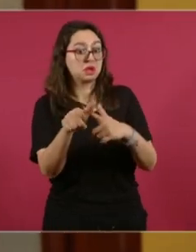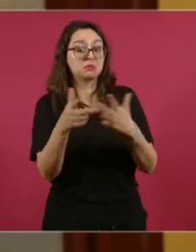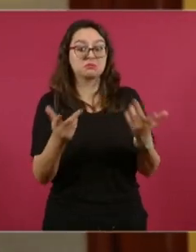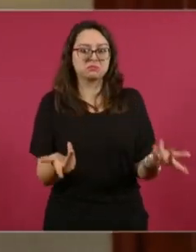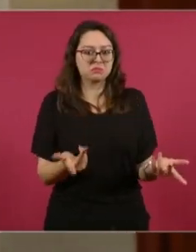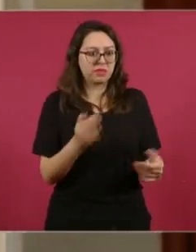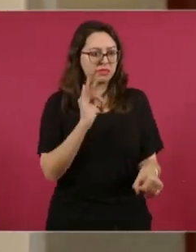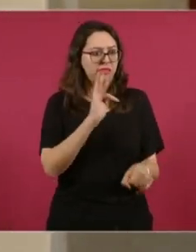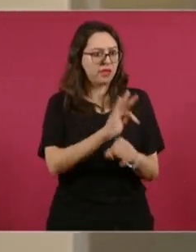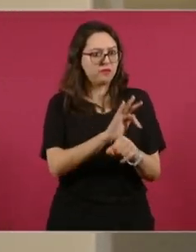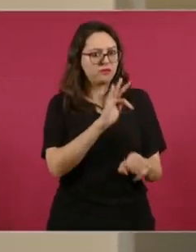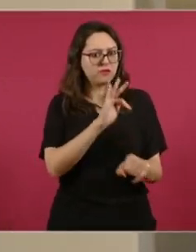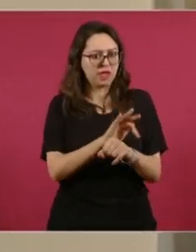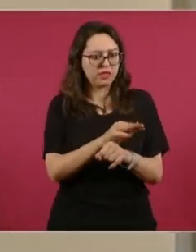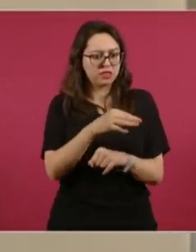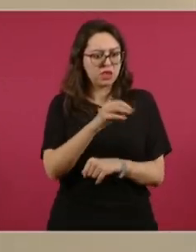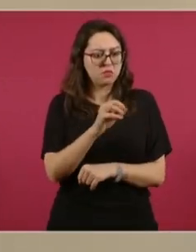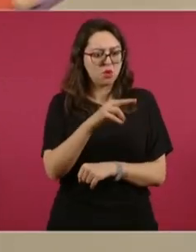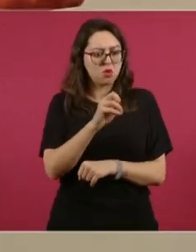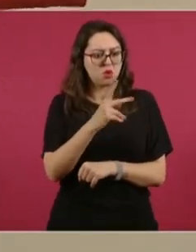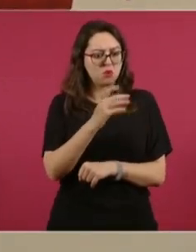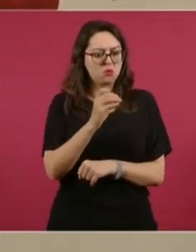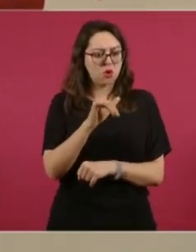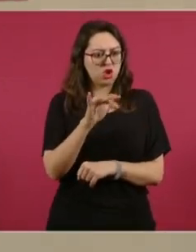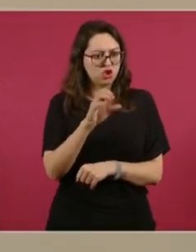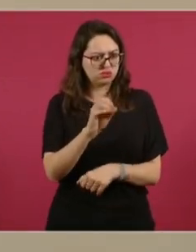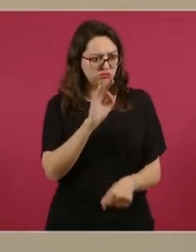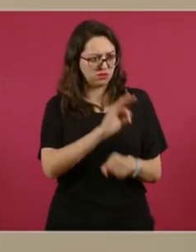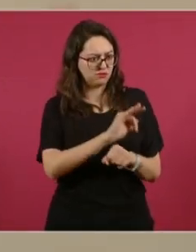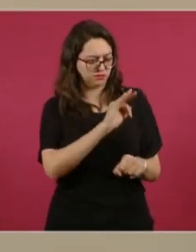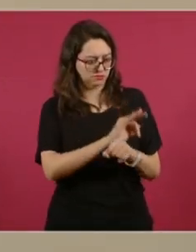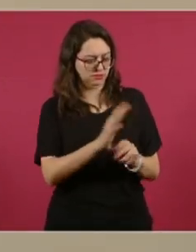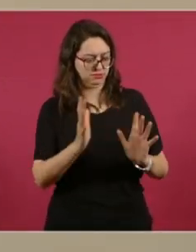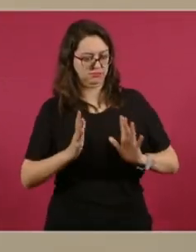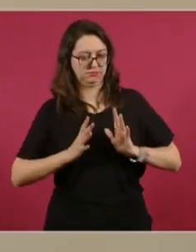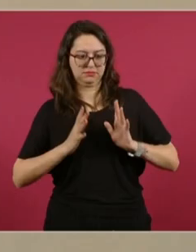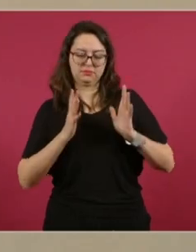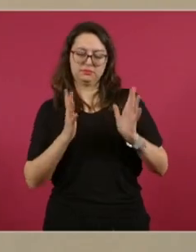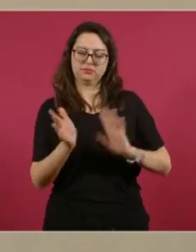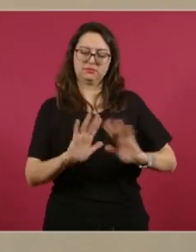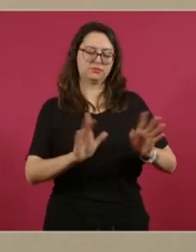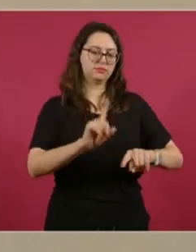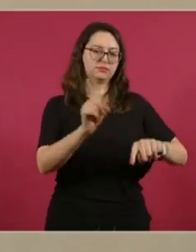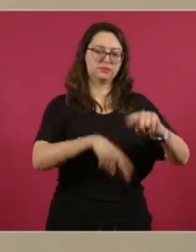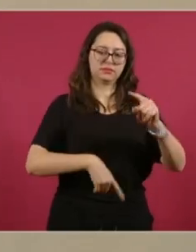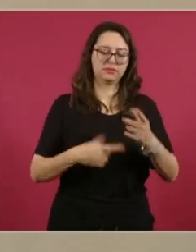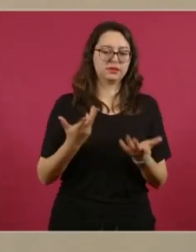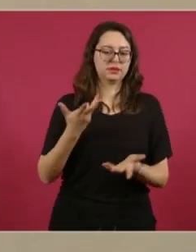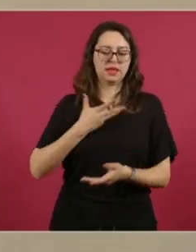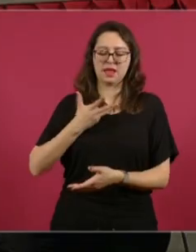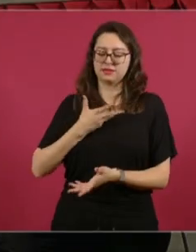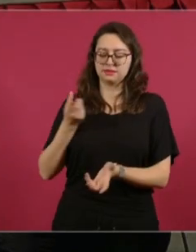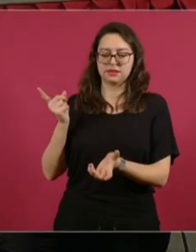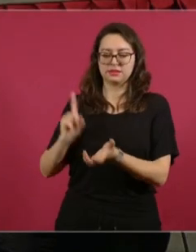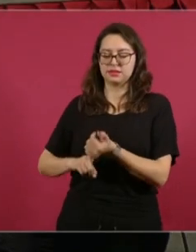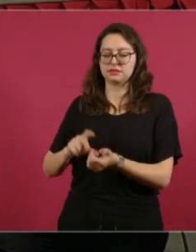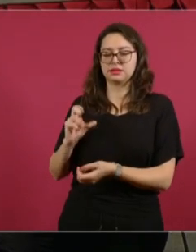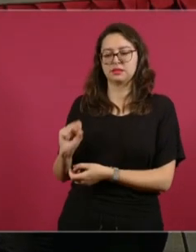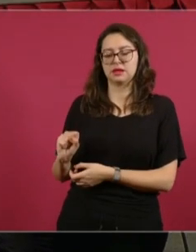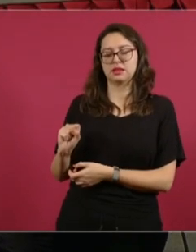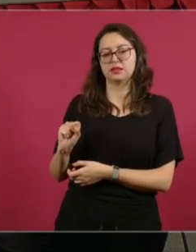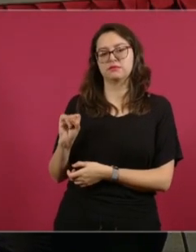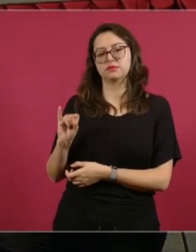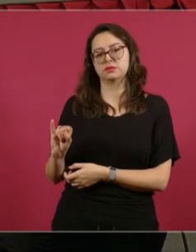defendido a varios de ellos, conocemos sus resoluciones, la idea es que pueda regresar a la Secretaría de Infraestructura, Comunicaciones